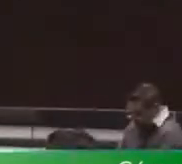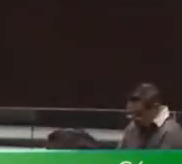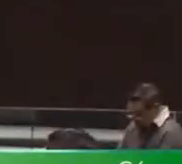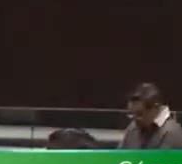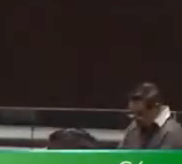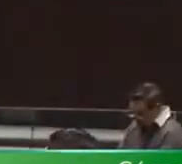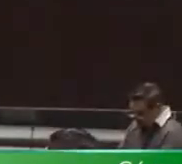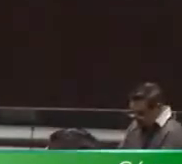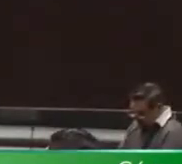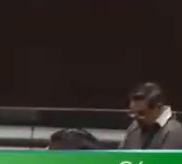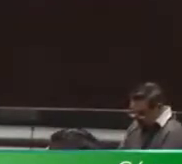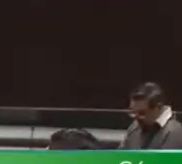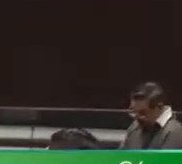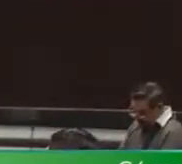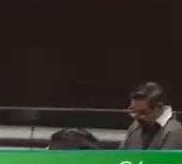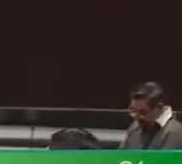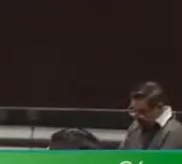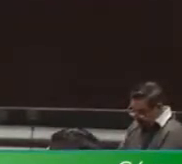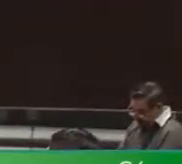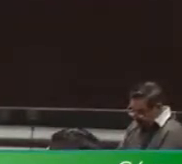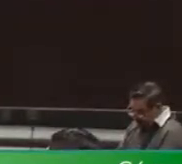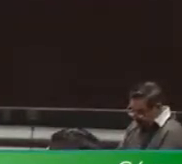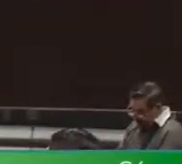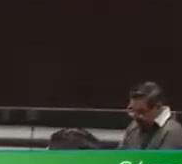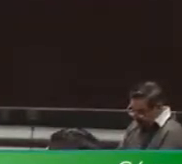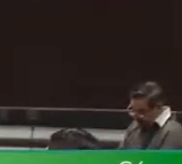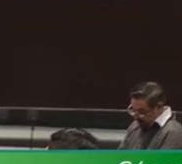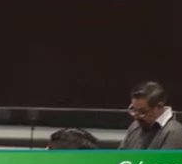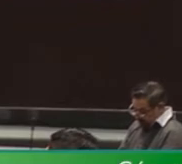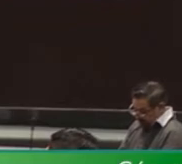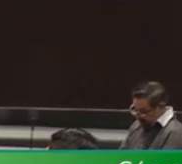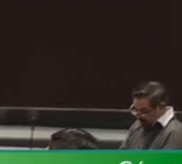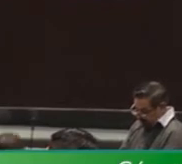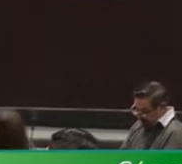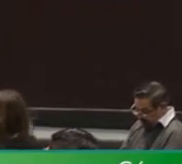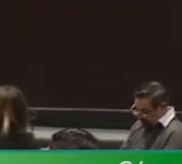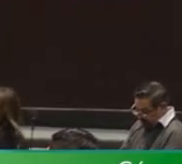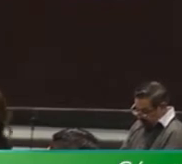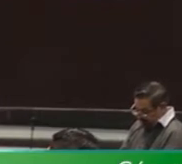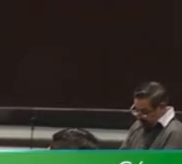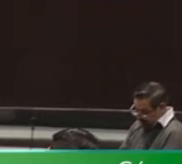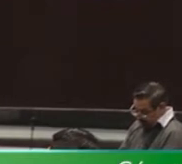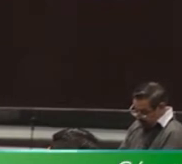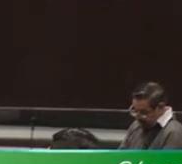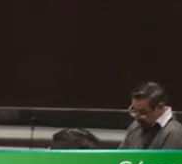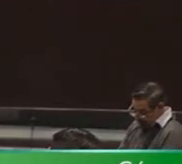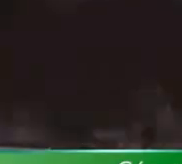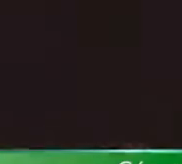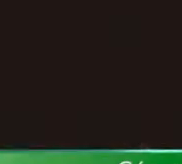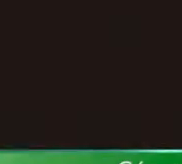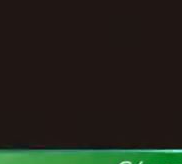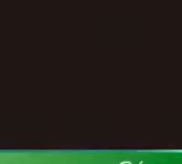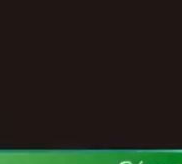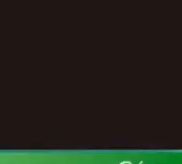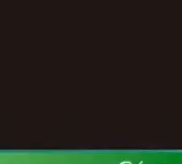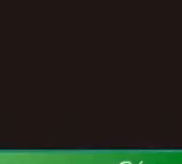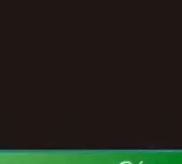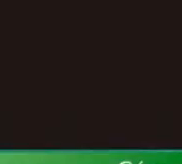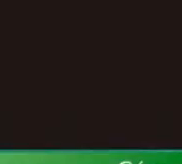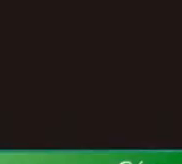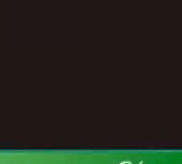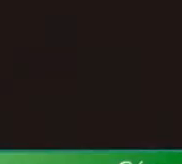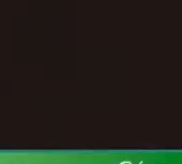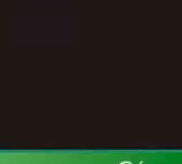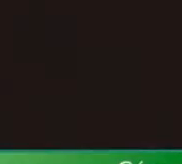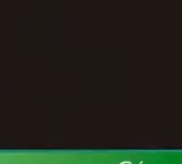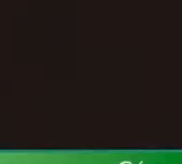Compañeras y compañeros, repito la frase que nuestro compañero, el senador Clemente Castañeda, nos recordó al inicio